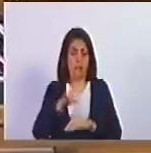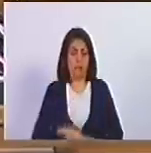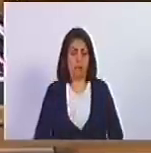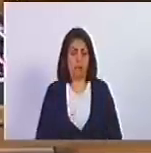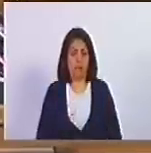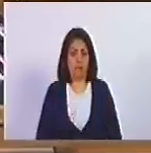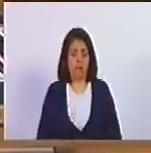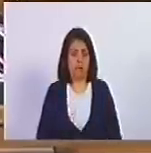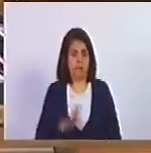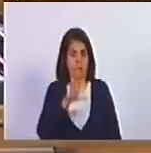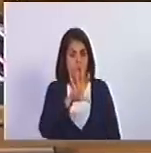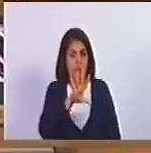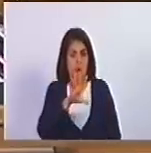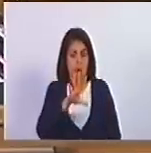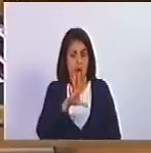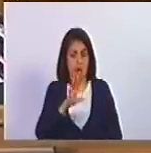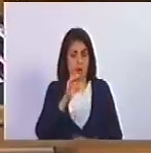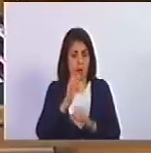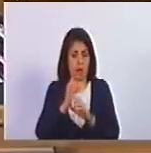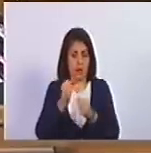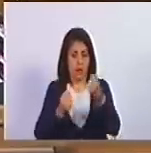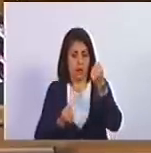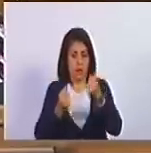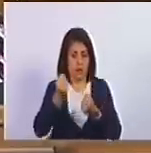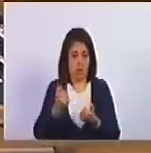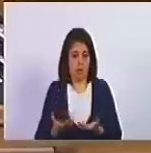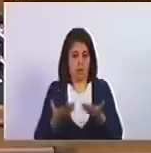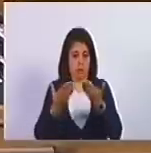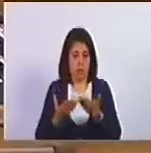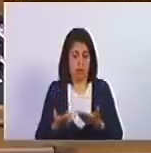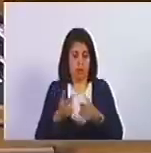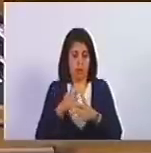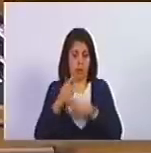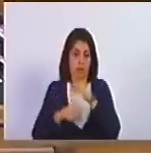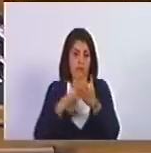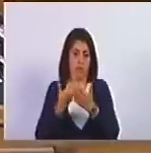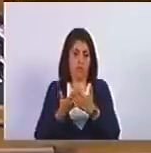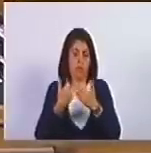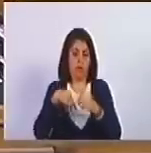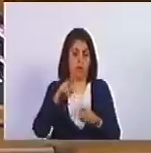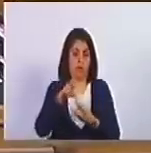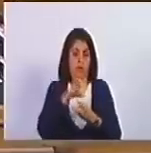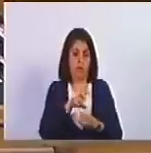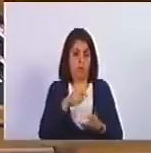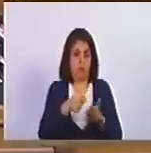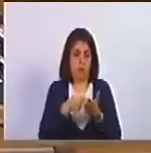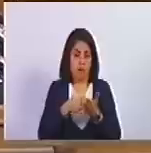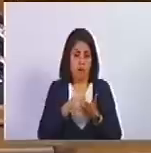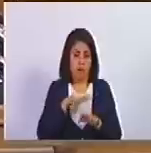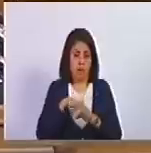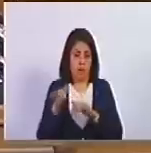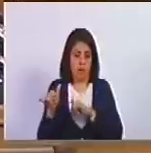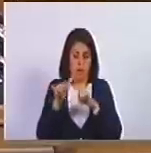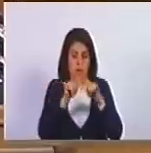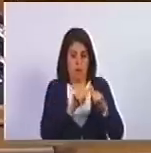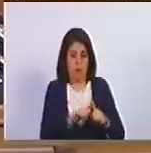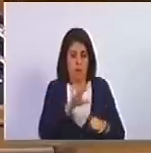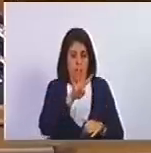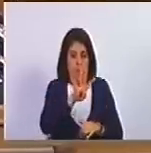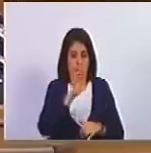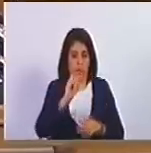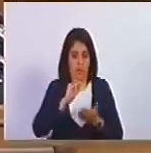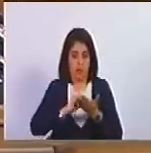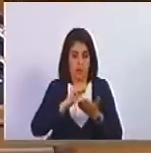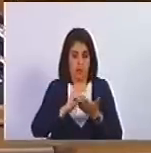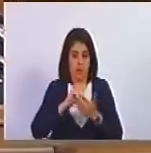Venezuela. 5. Transporte de carga liviana hasta un monto en bolívares equivalente a 40